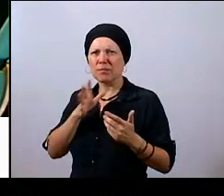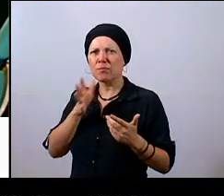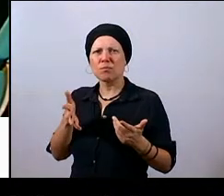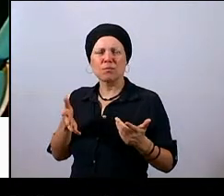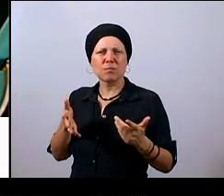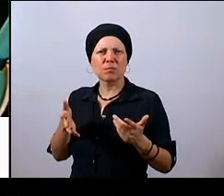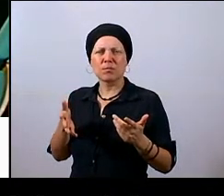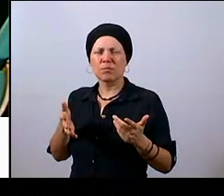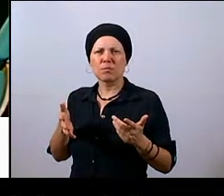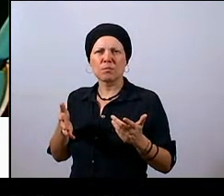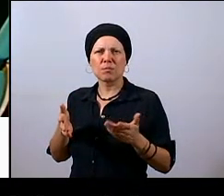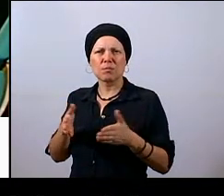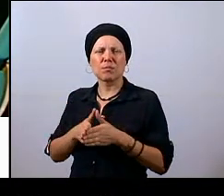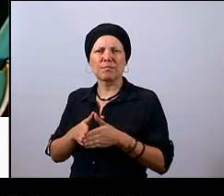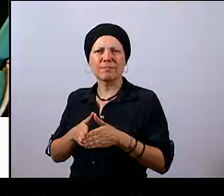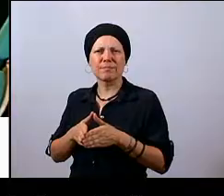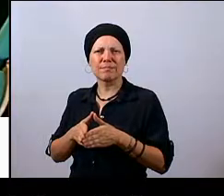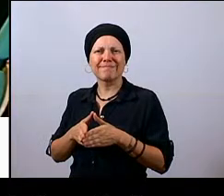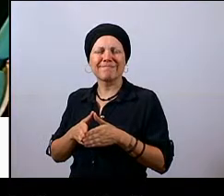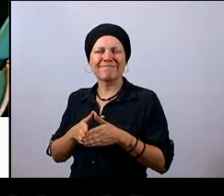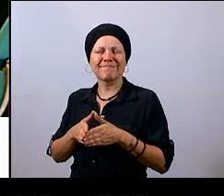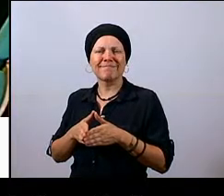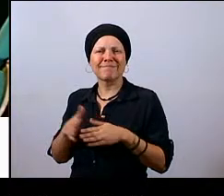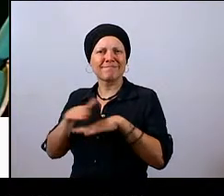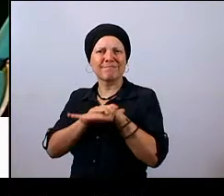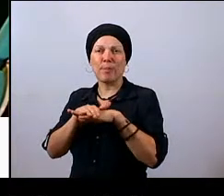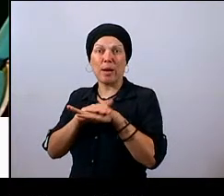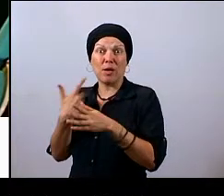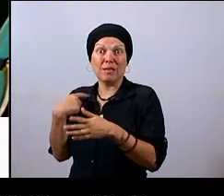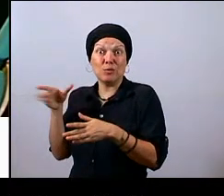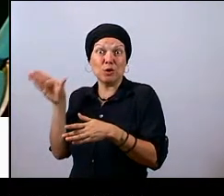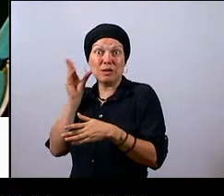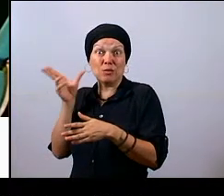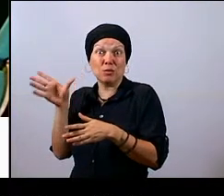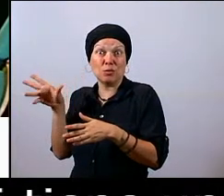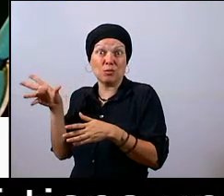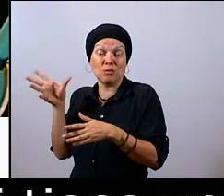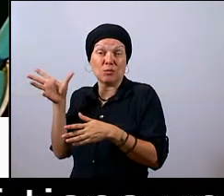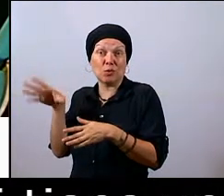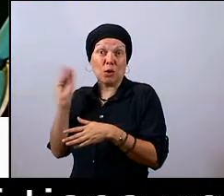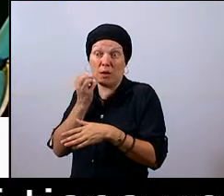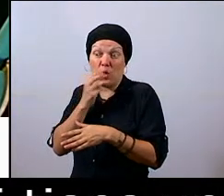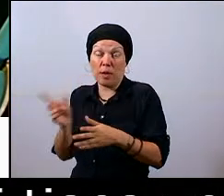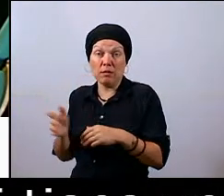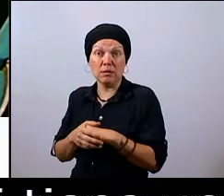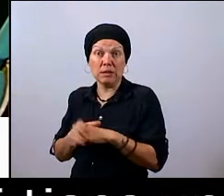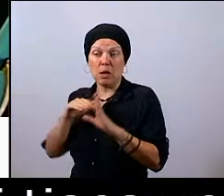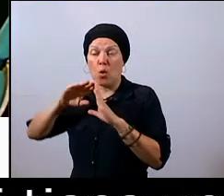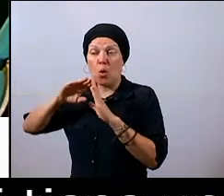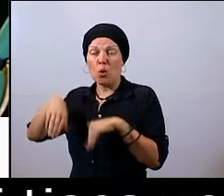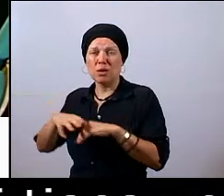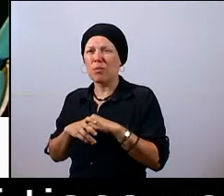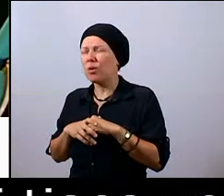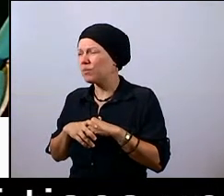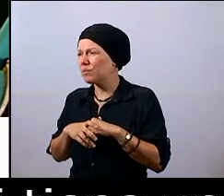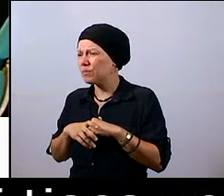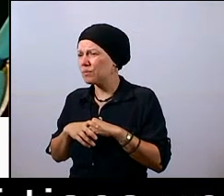requisito nuevo o lo que era hasta junio ahora se amplía hasta noviembre. Y por último, ese plan de